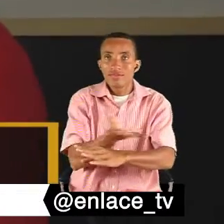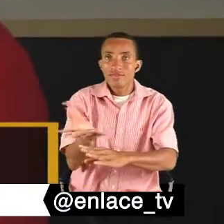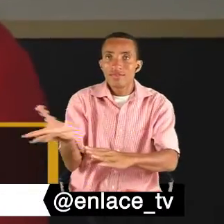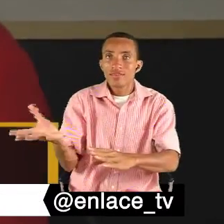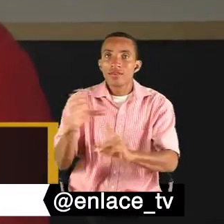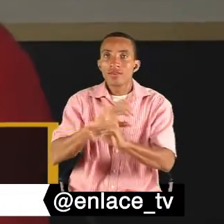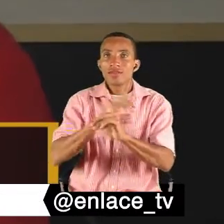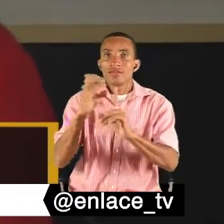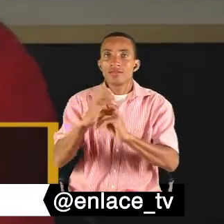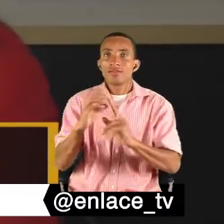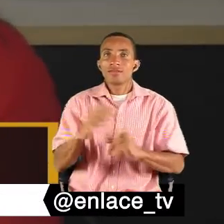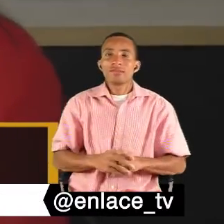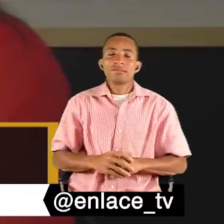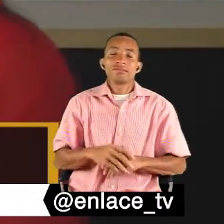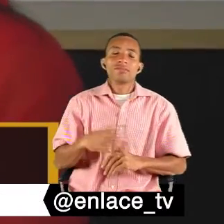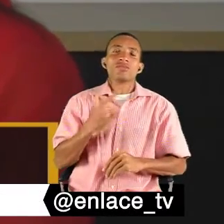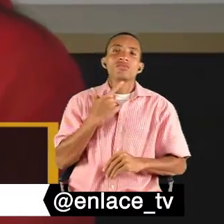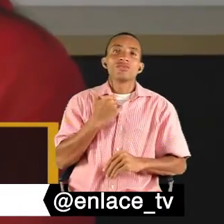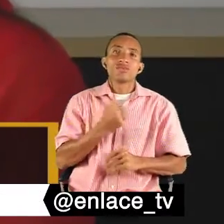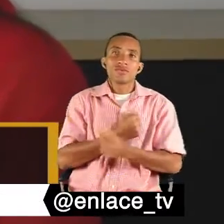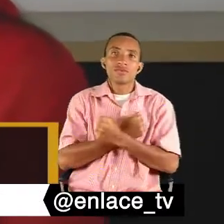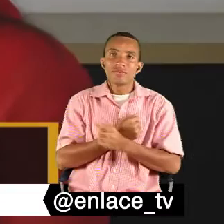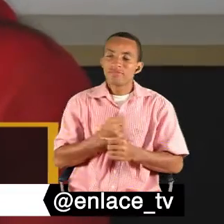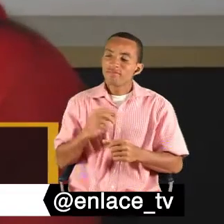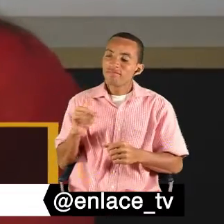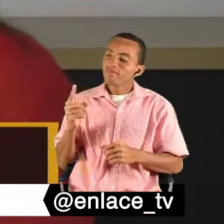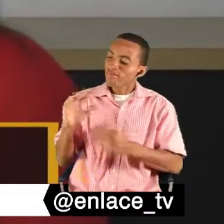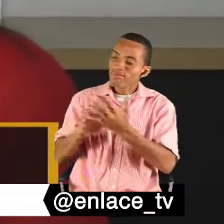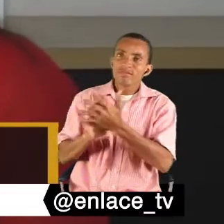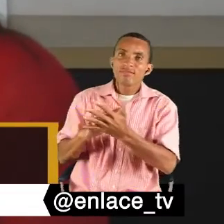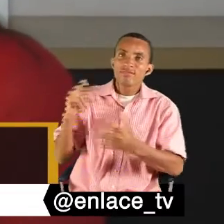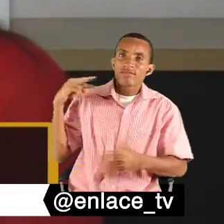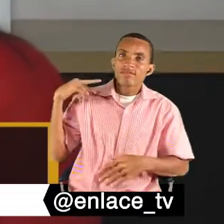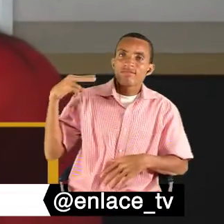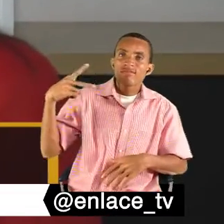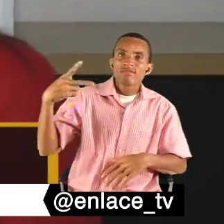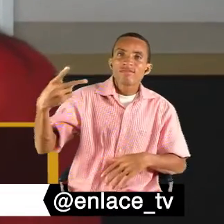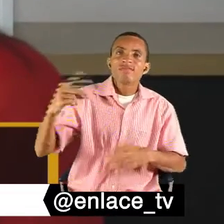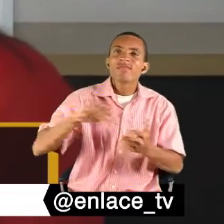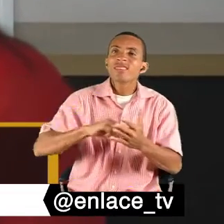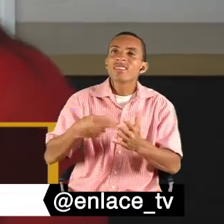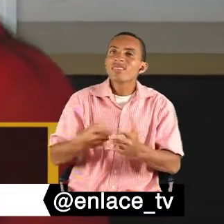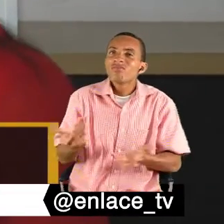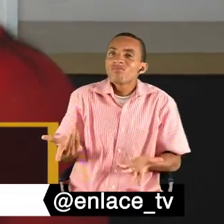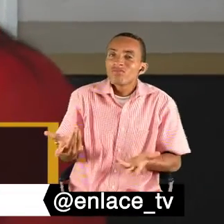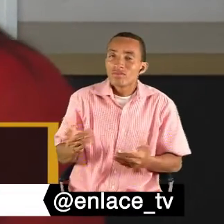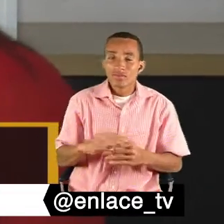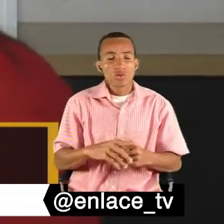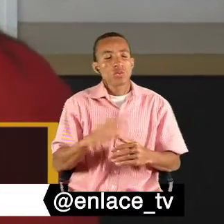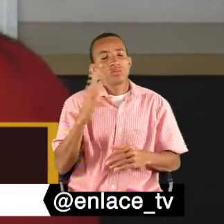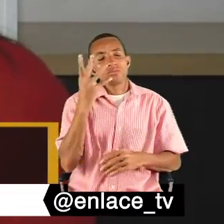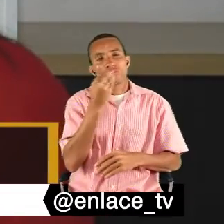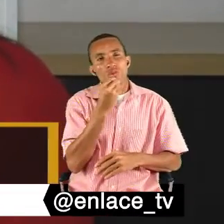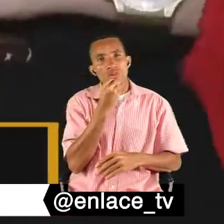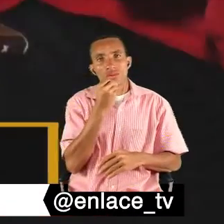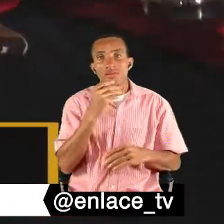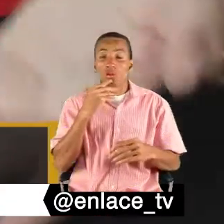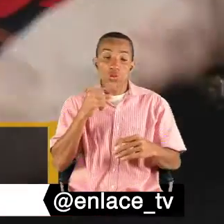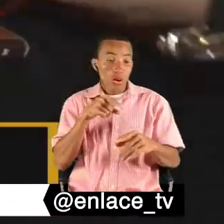emociona muchísimo hacerlo aquí en mi tierra. ¿Qué es Metamorfosis? Bueno, Metamorfosis es un libro muy bello, un libro que está compuesto por